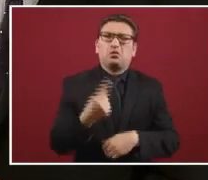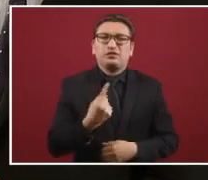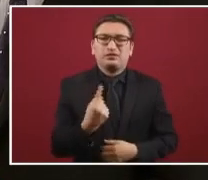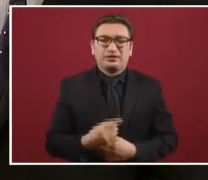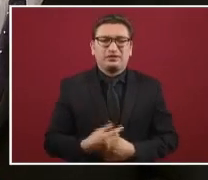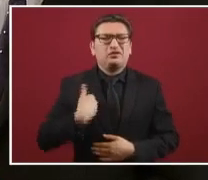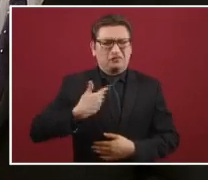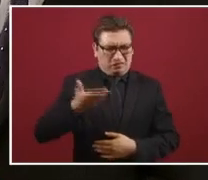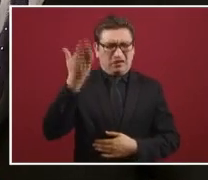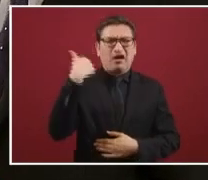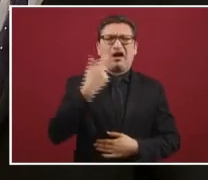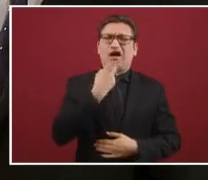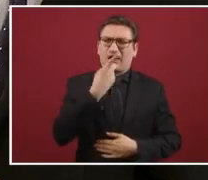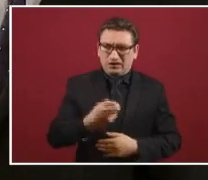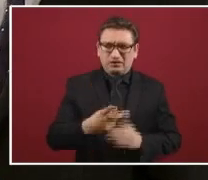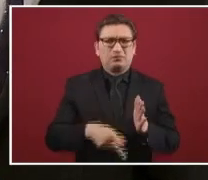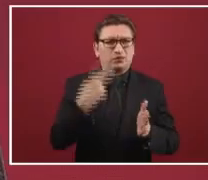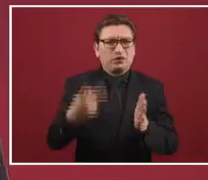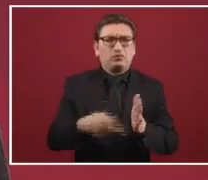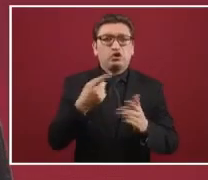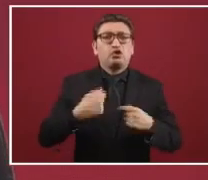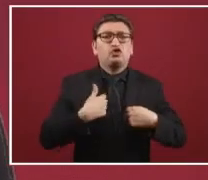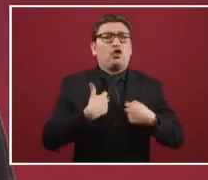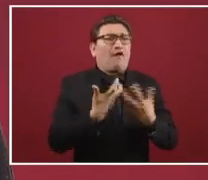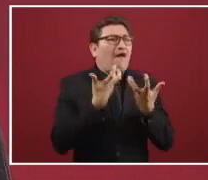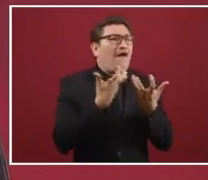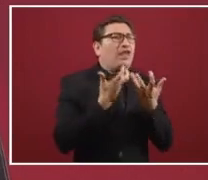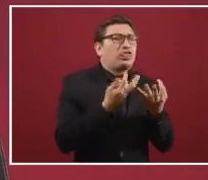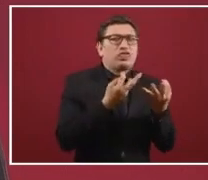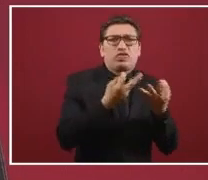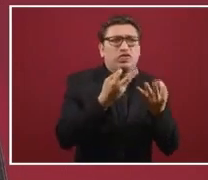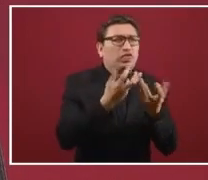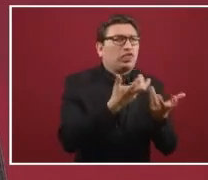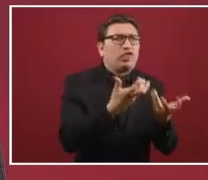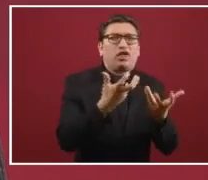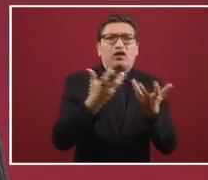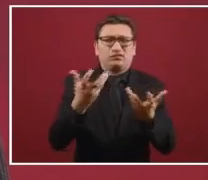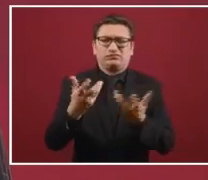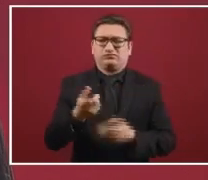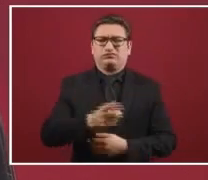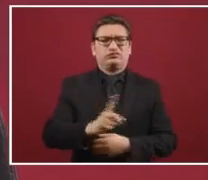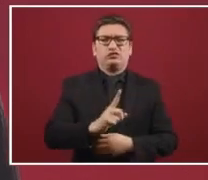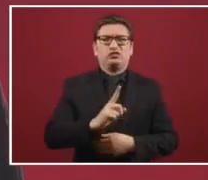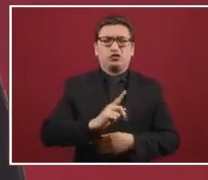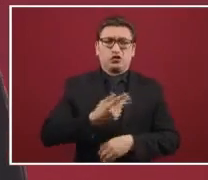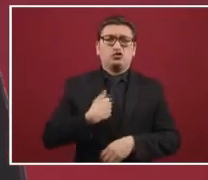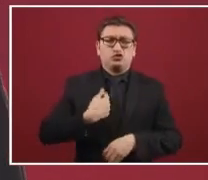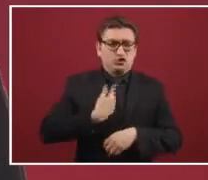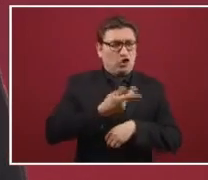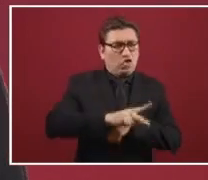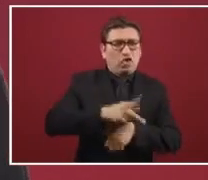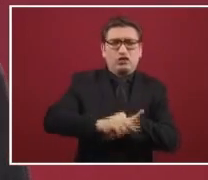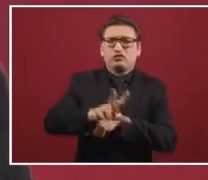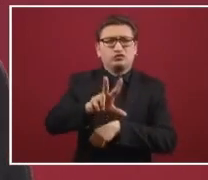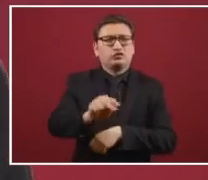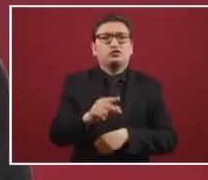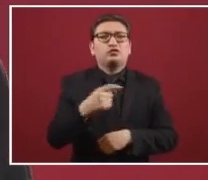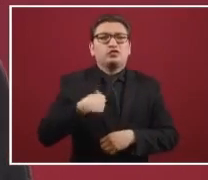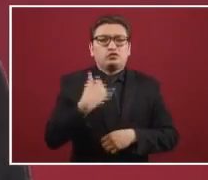lo dije muchas veces, no soy un ambicioso vulgar, lucho por ideales, lucho por principios,